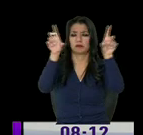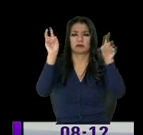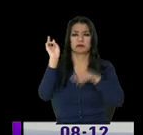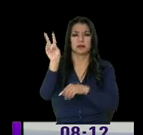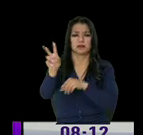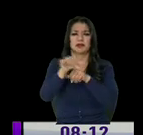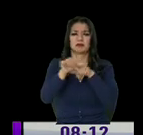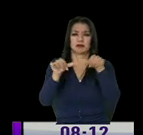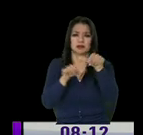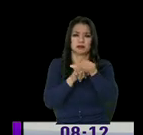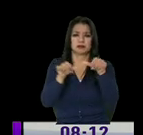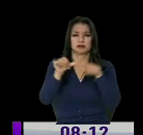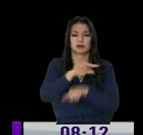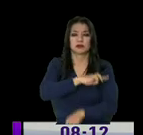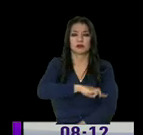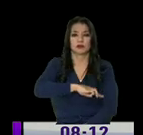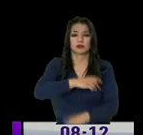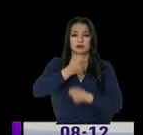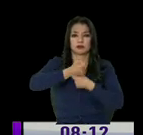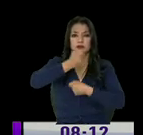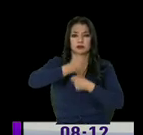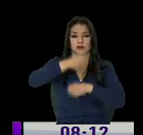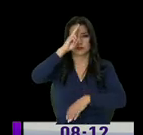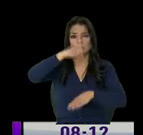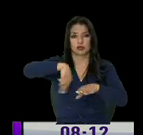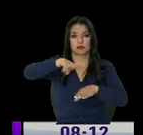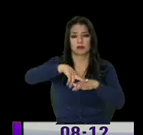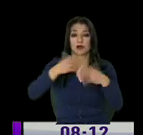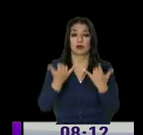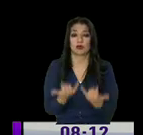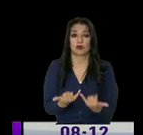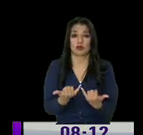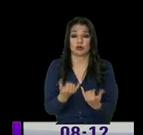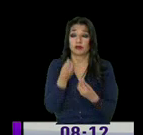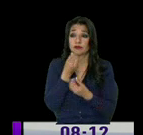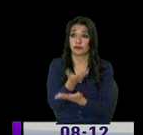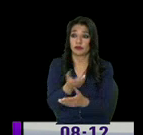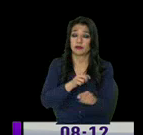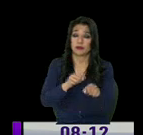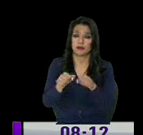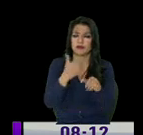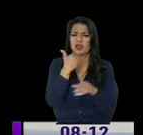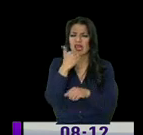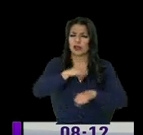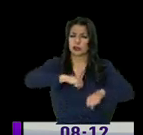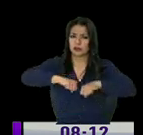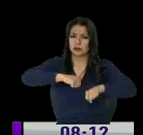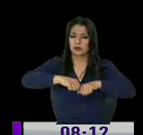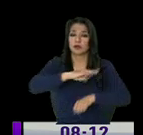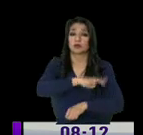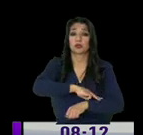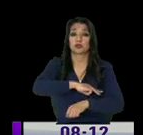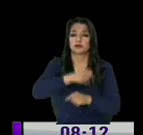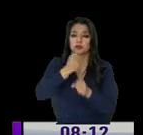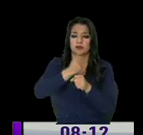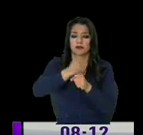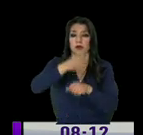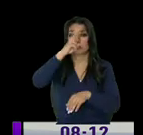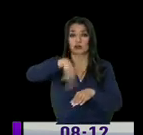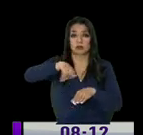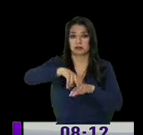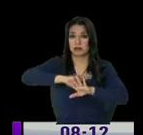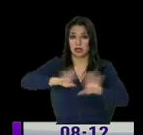administraciones zonales van a trabajar normalmente, esto para los que tengan que hacer cualquier tipo de trámite, así que eso